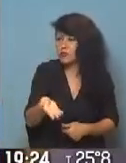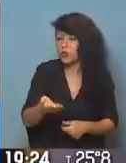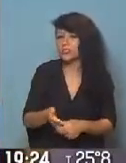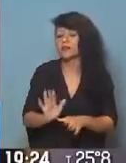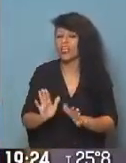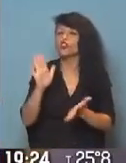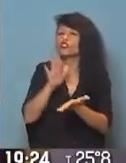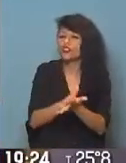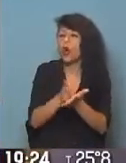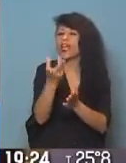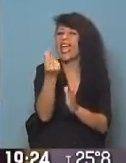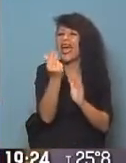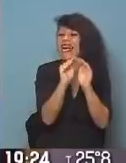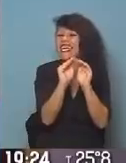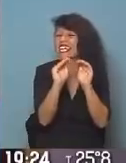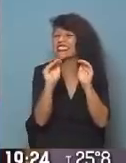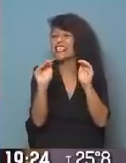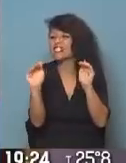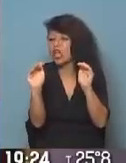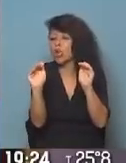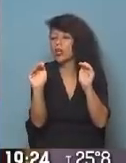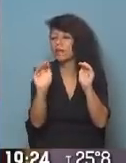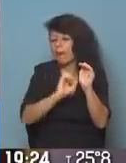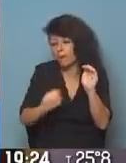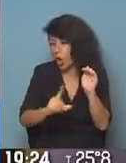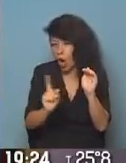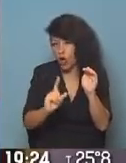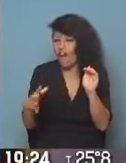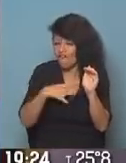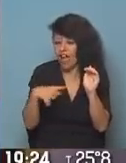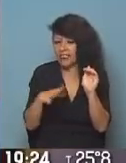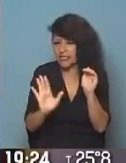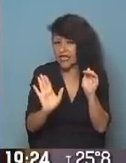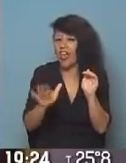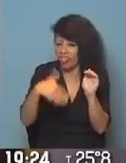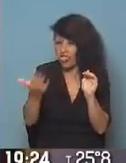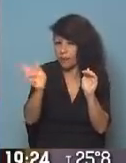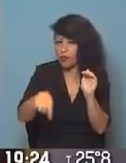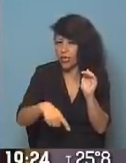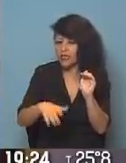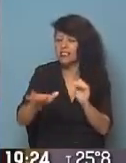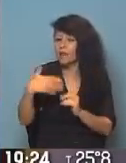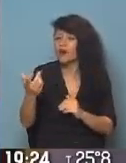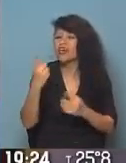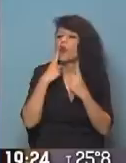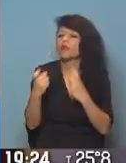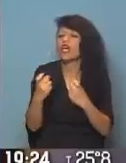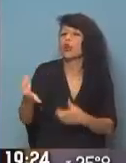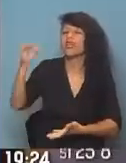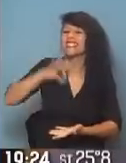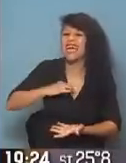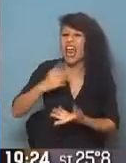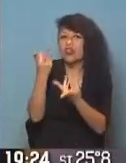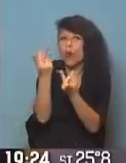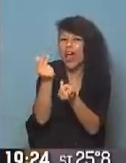recesión va a seguir estando todavía no pasó lo peor porque claramente vamos a tener la foto de salarios que pierden poder adquisitivo y